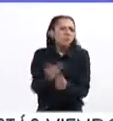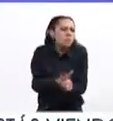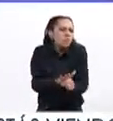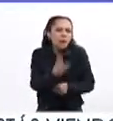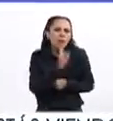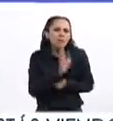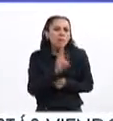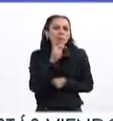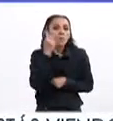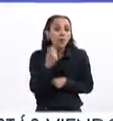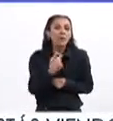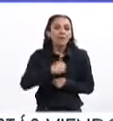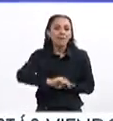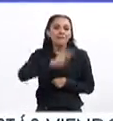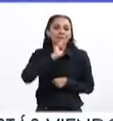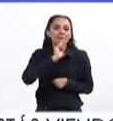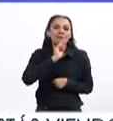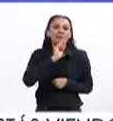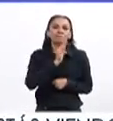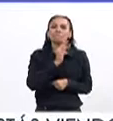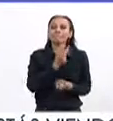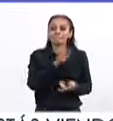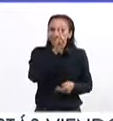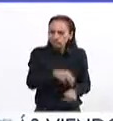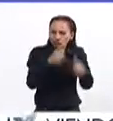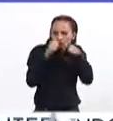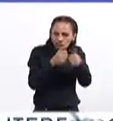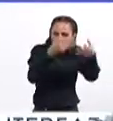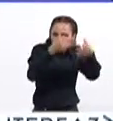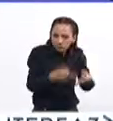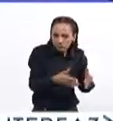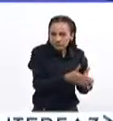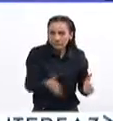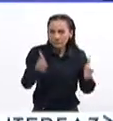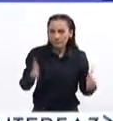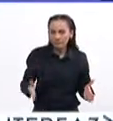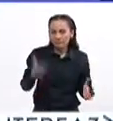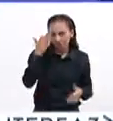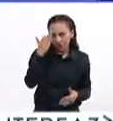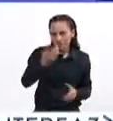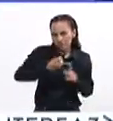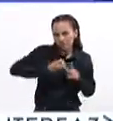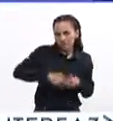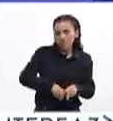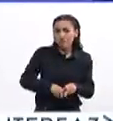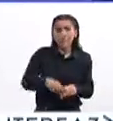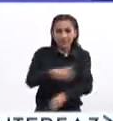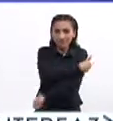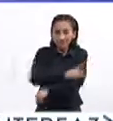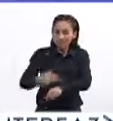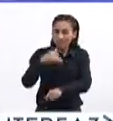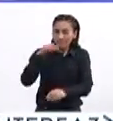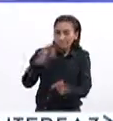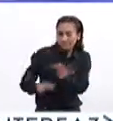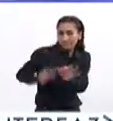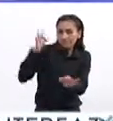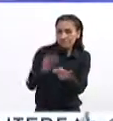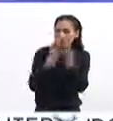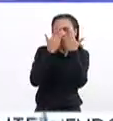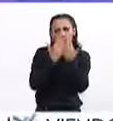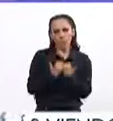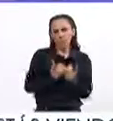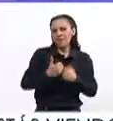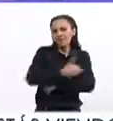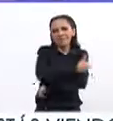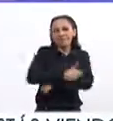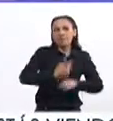la madre para esta primera infancia? Pues no existen las fórmulas perfectas, ¿no? Claro. Todas las familias somos disfuncionales, exacto. Porque todas somos, claro,